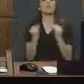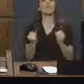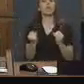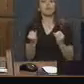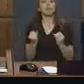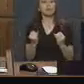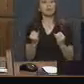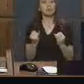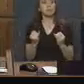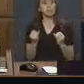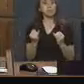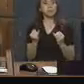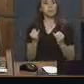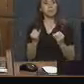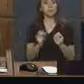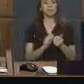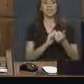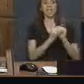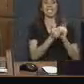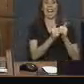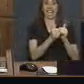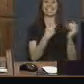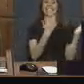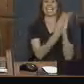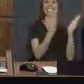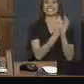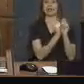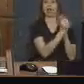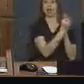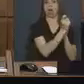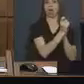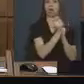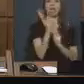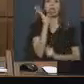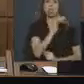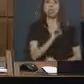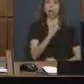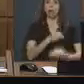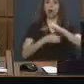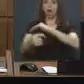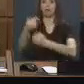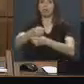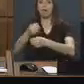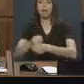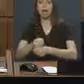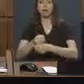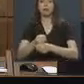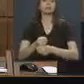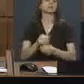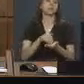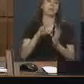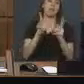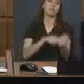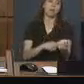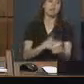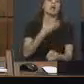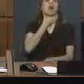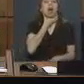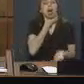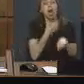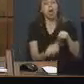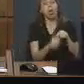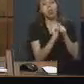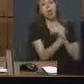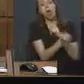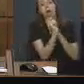cargó con carreras que después no tenían espacio laboral, que cargó con deudas a miles de familias,